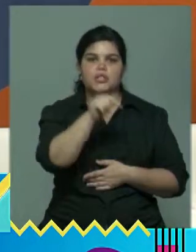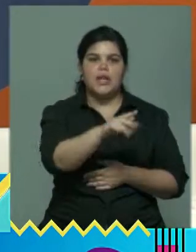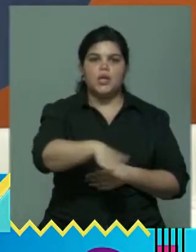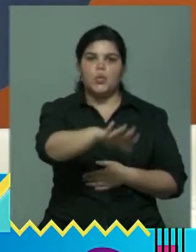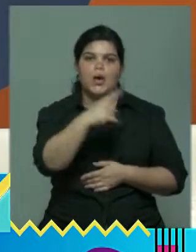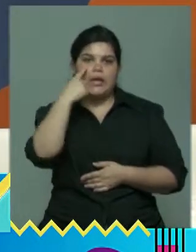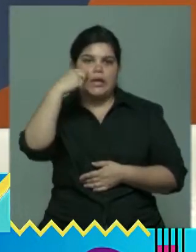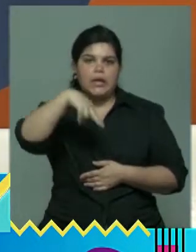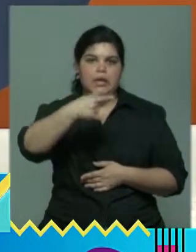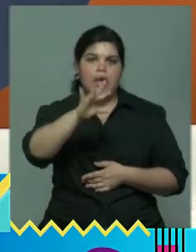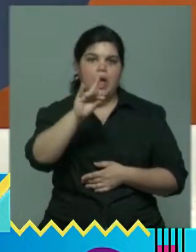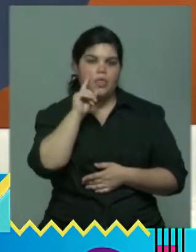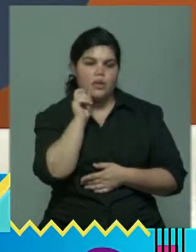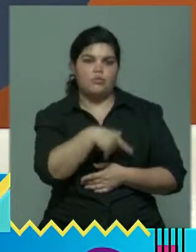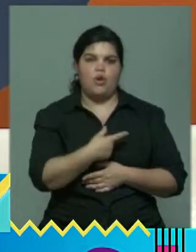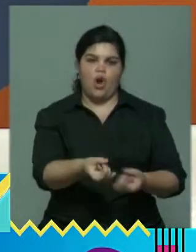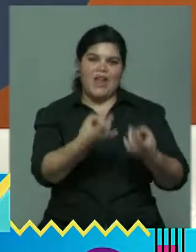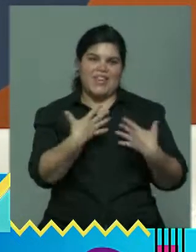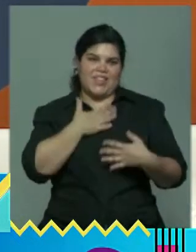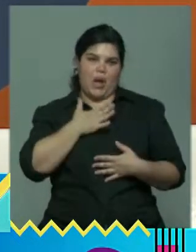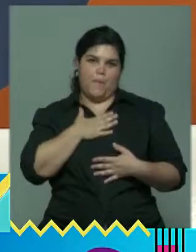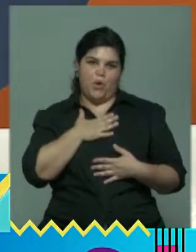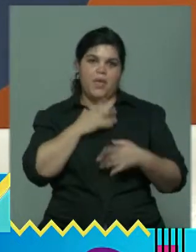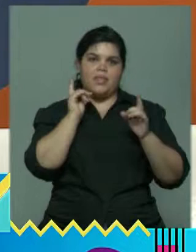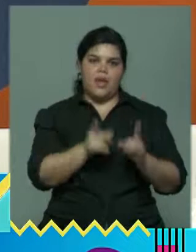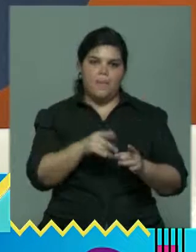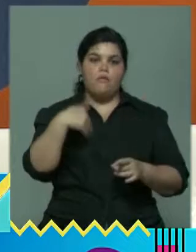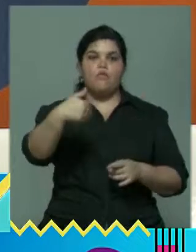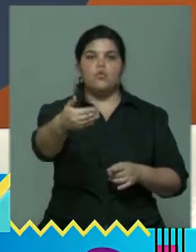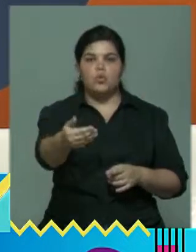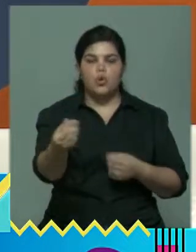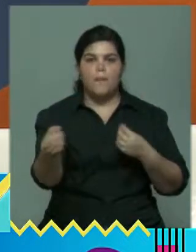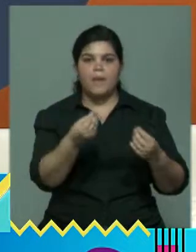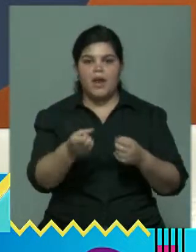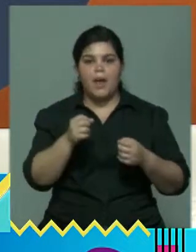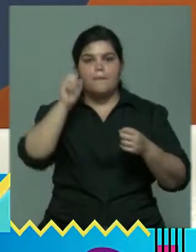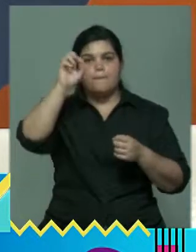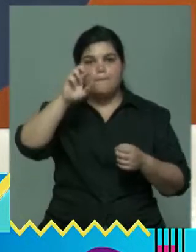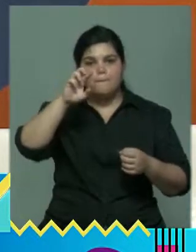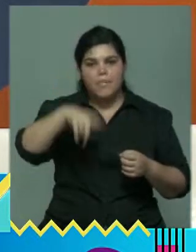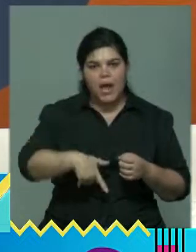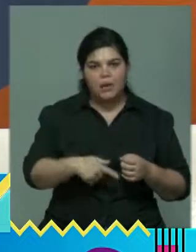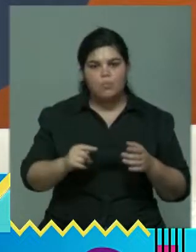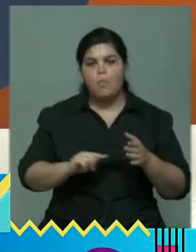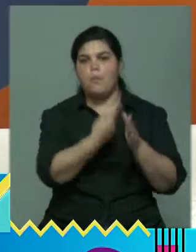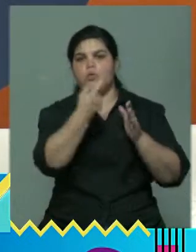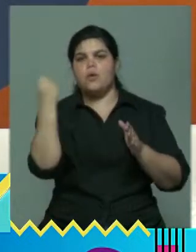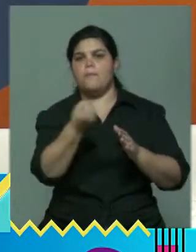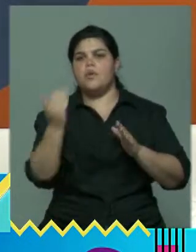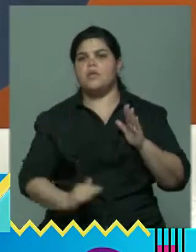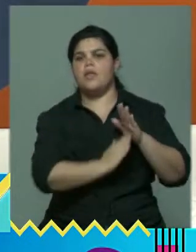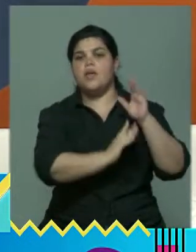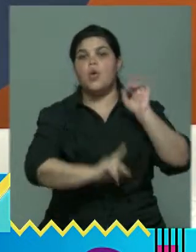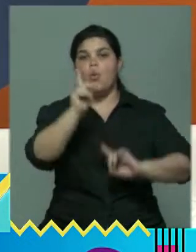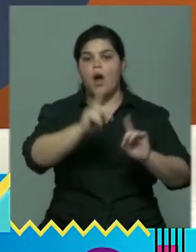una autocrítica que se hace el instituto y lo tenemos también como perspectiva, digamos, como plan de gestión inicial. Punto número 1 es la visibilización